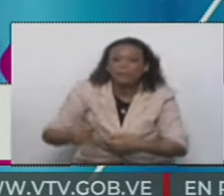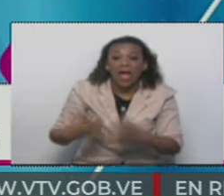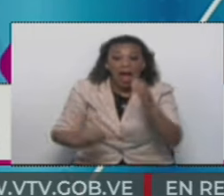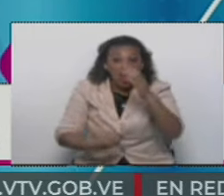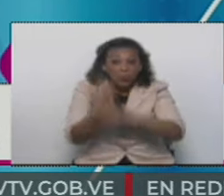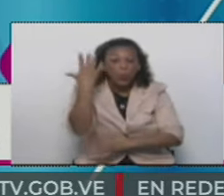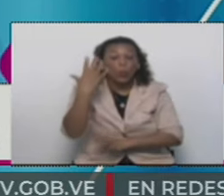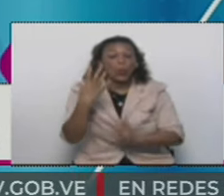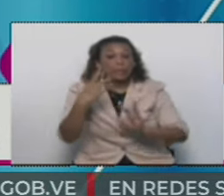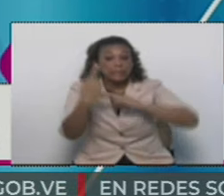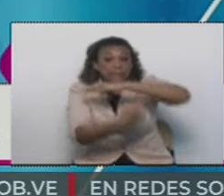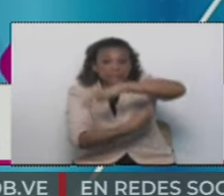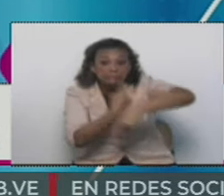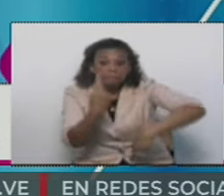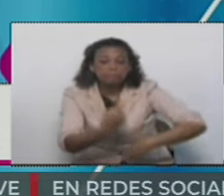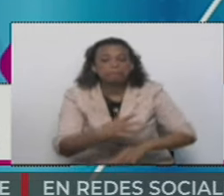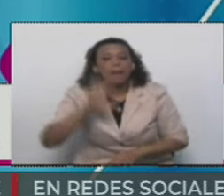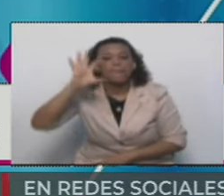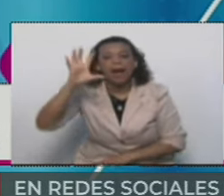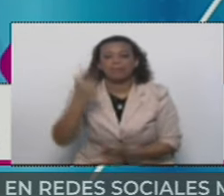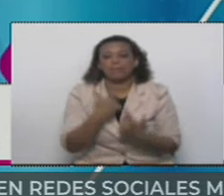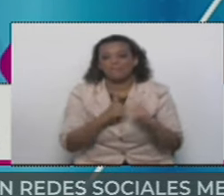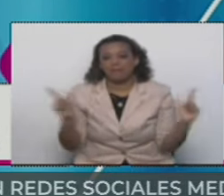en revolución una patria mejor.